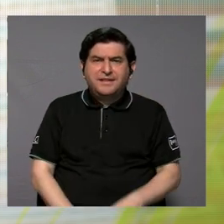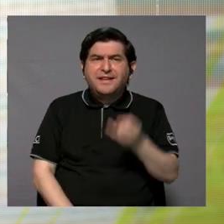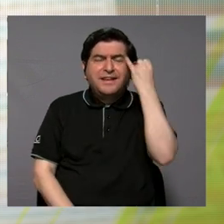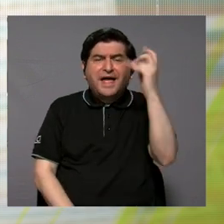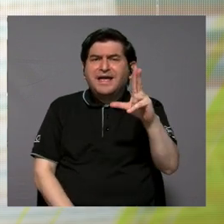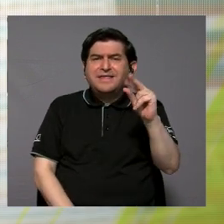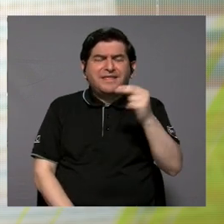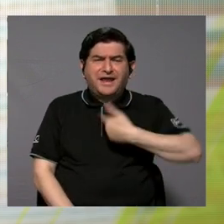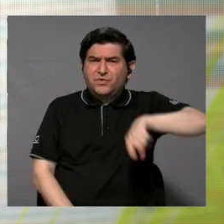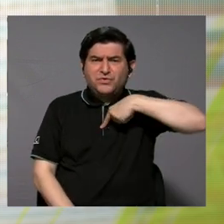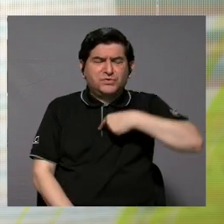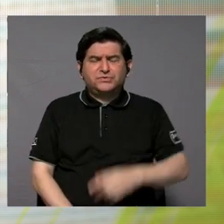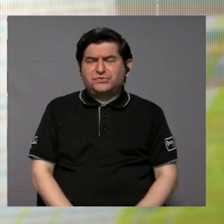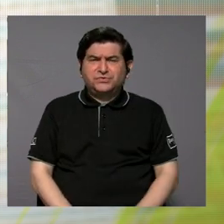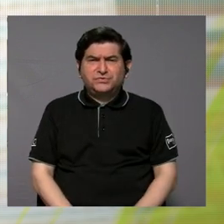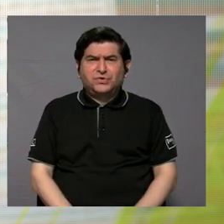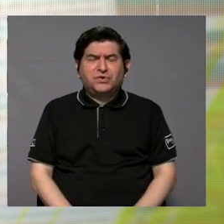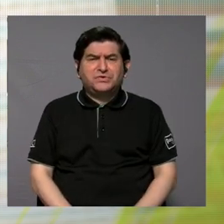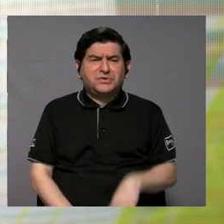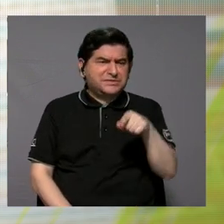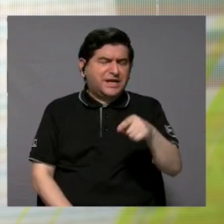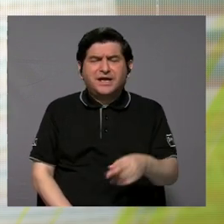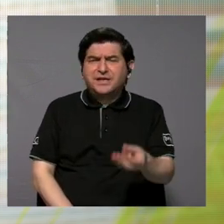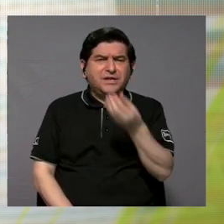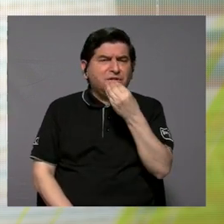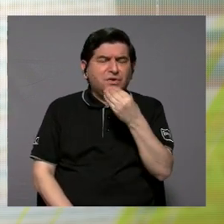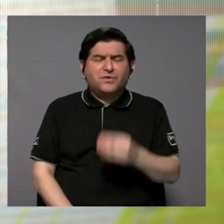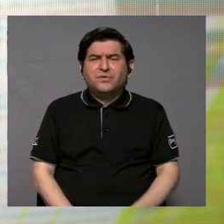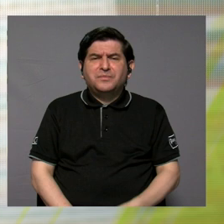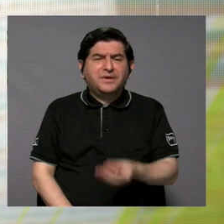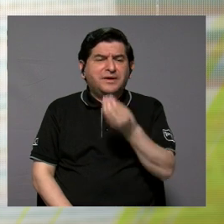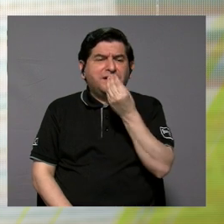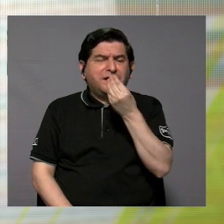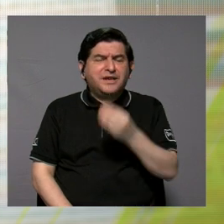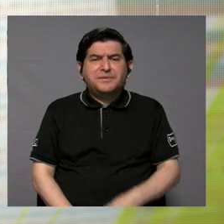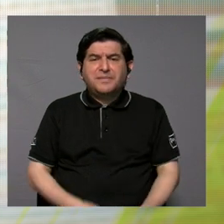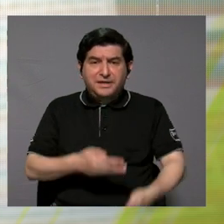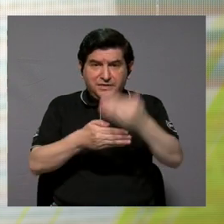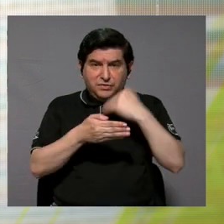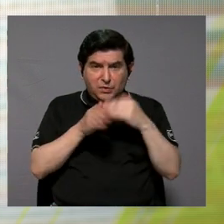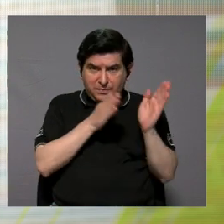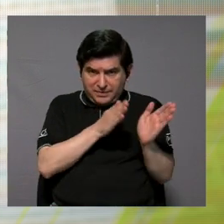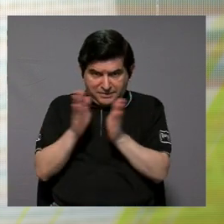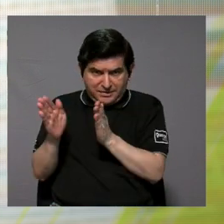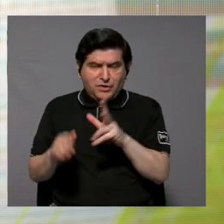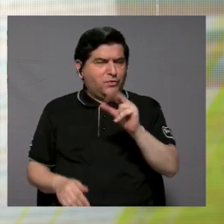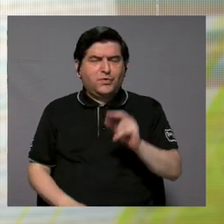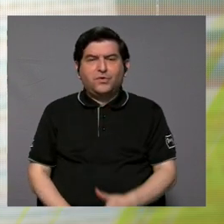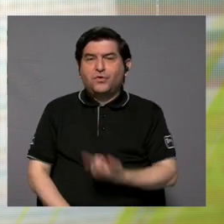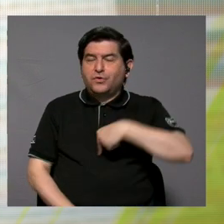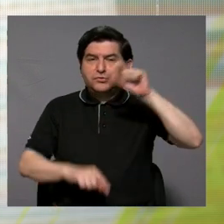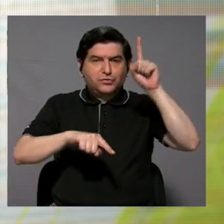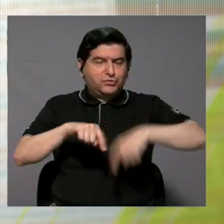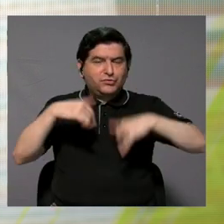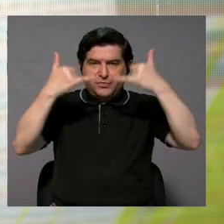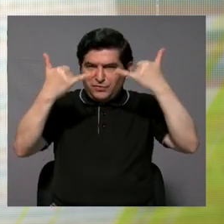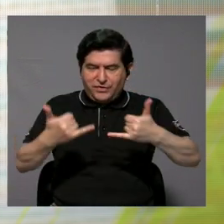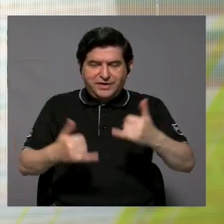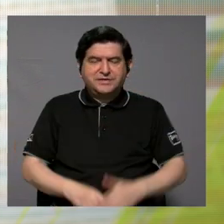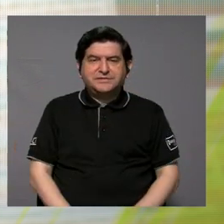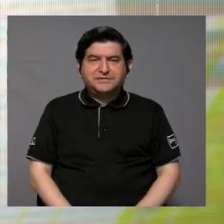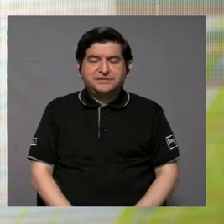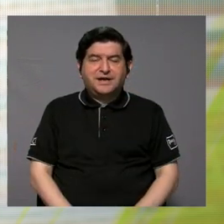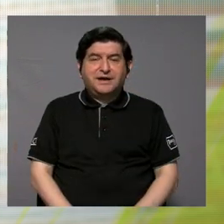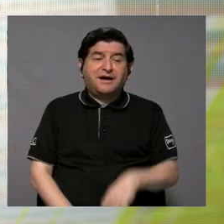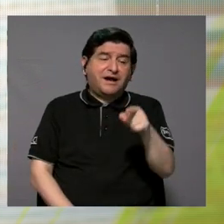es tampoco que dejemos de consumir los alimentos preenvasados. Yo creo que estamos todos claros en que no podemos ya vivir de las